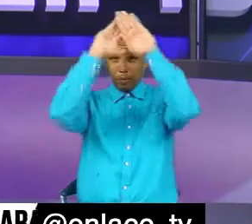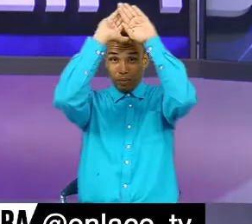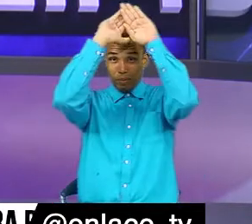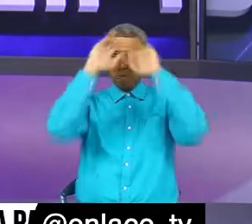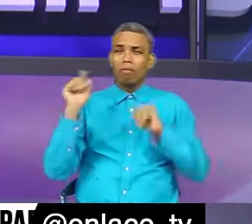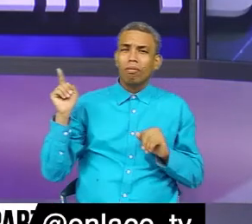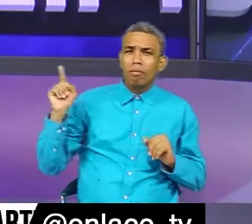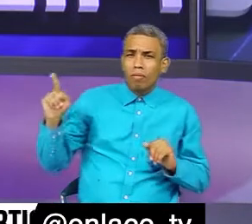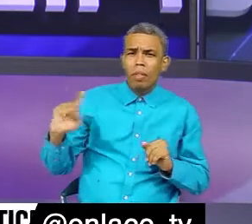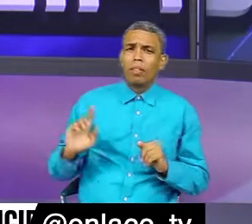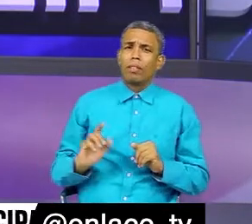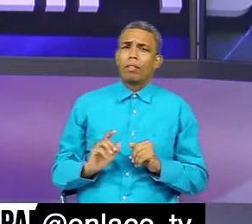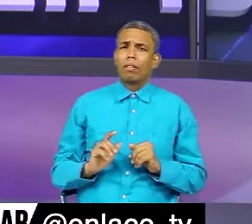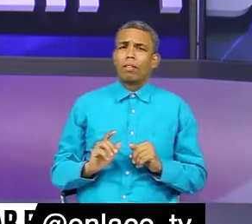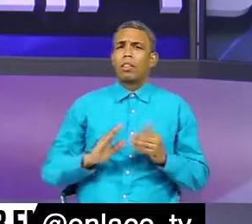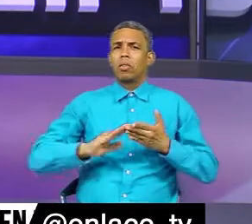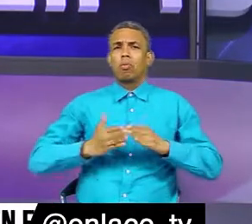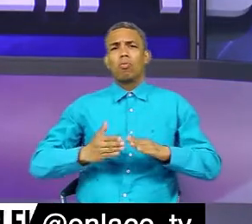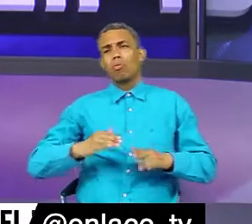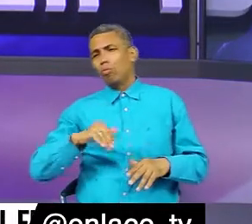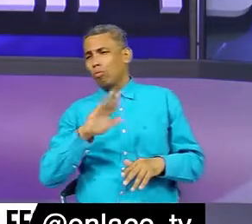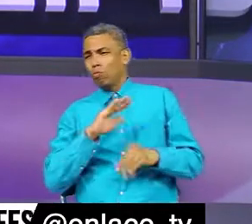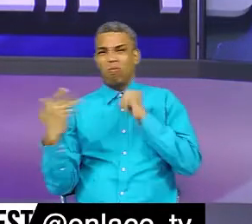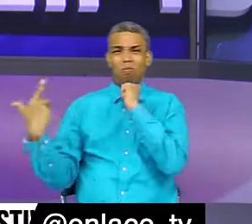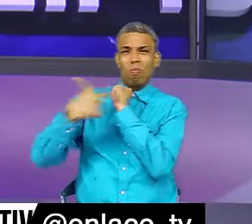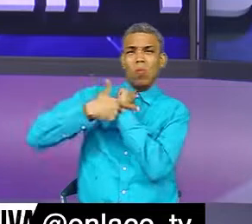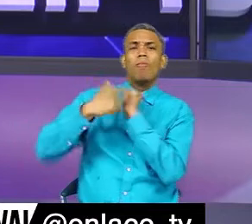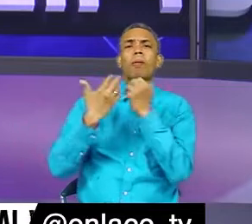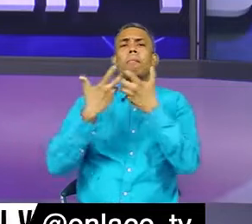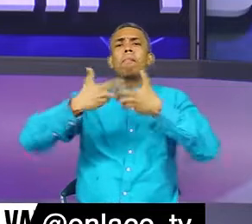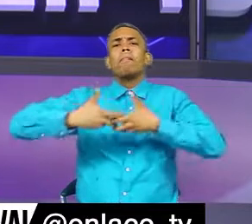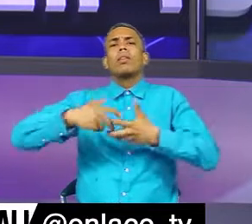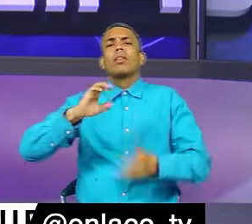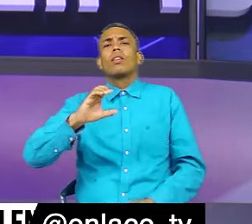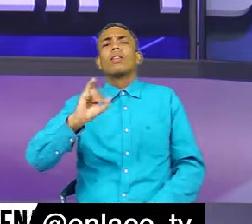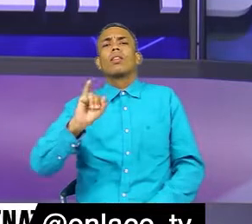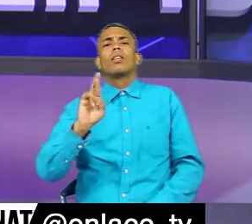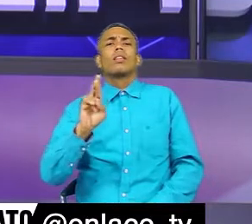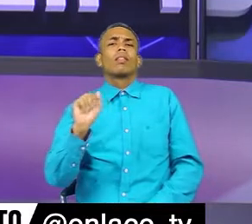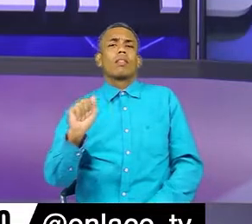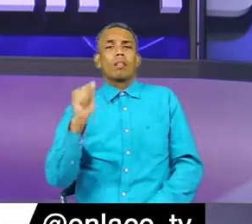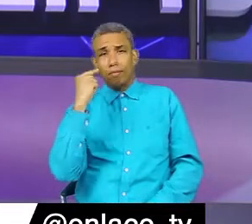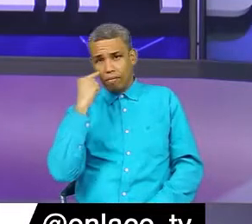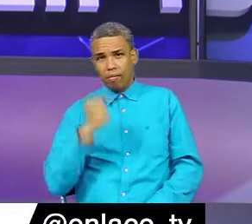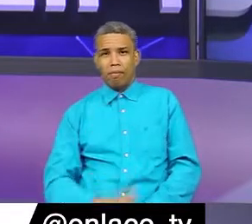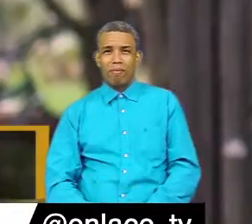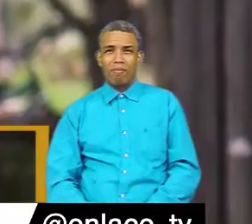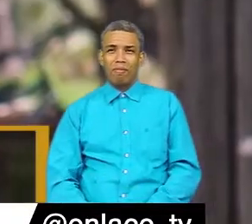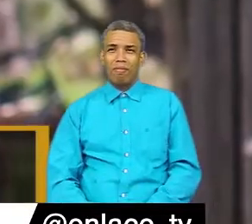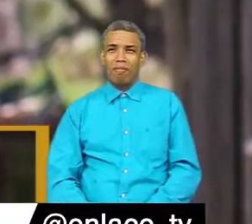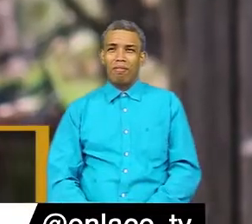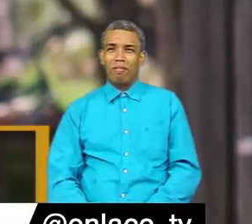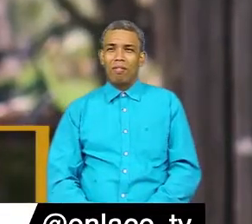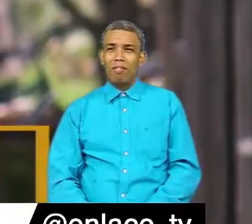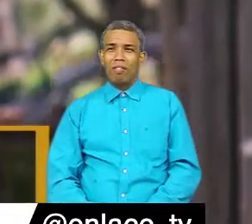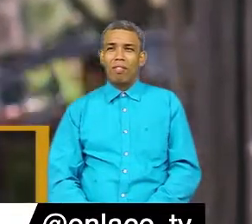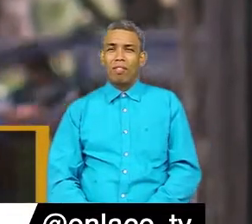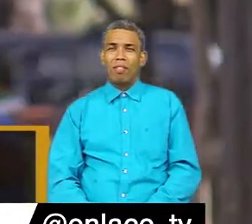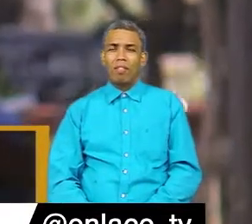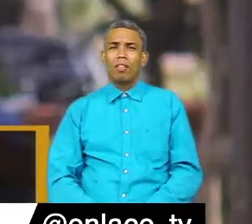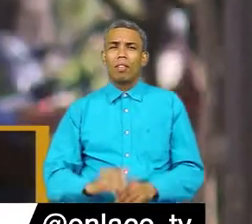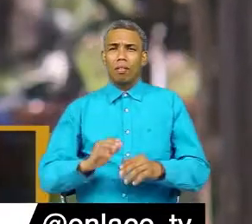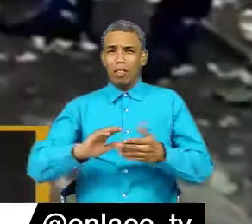continúan atropellos en los desalojos que se vienen haciendo en ese territorio por parte del proyecto La Sira Infantas. Este líder de viviendistas del corregimiento